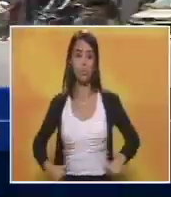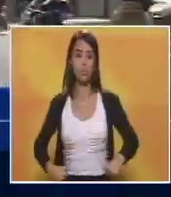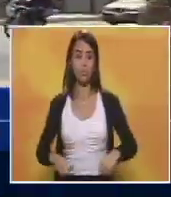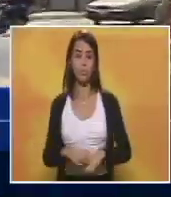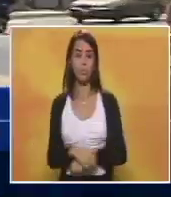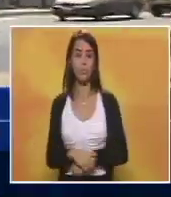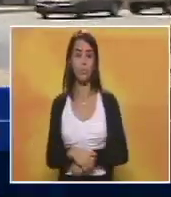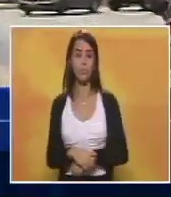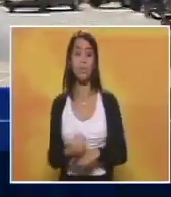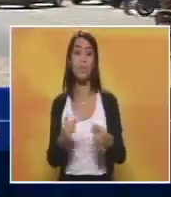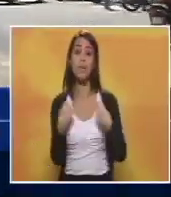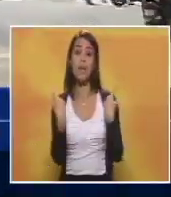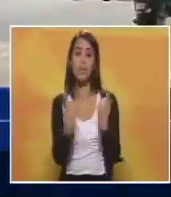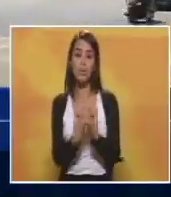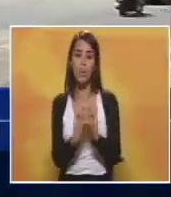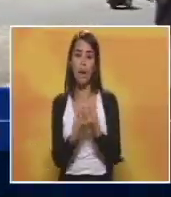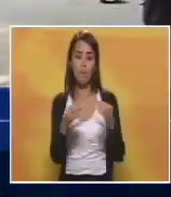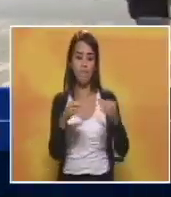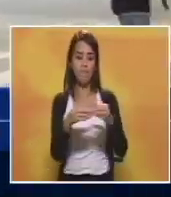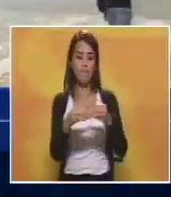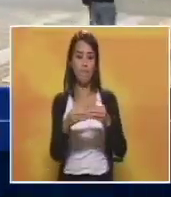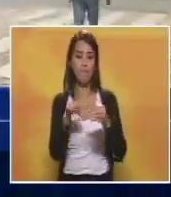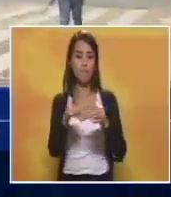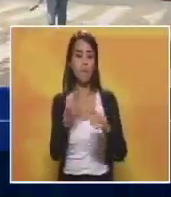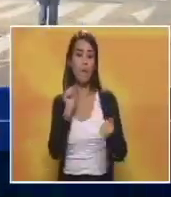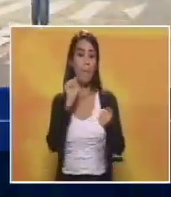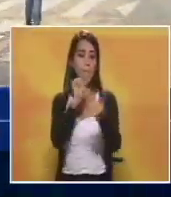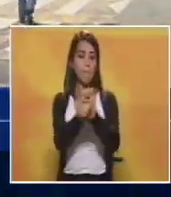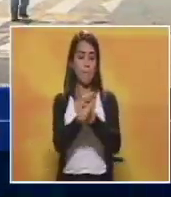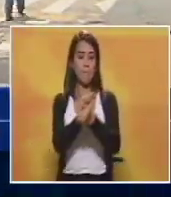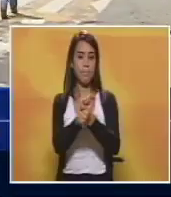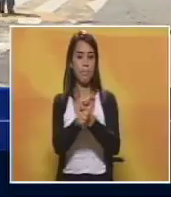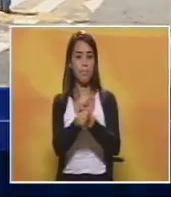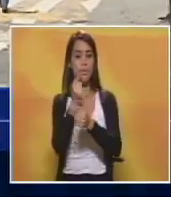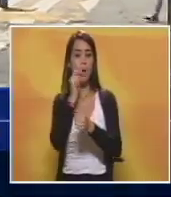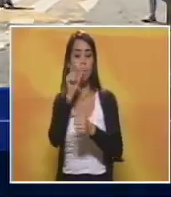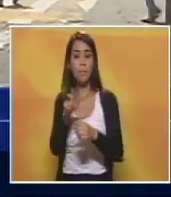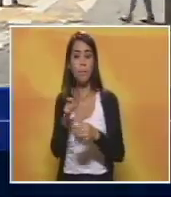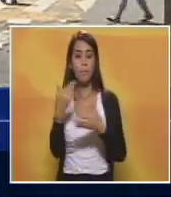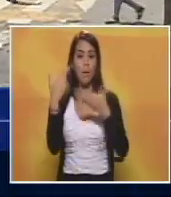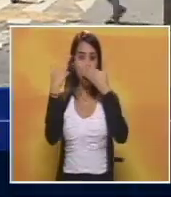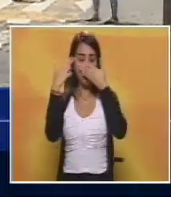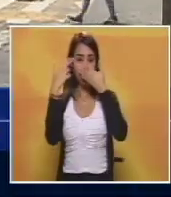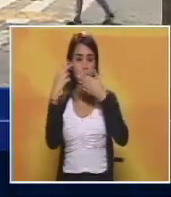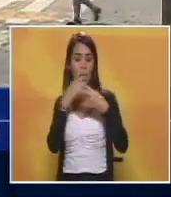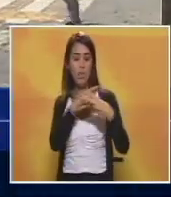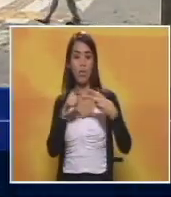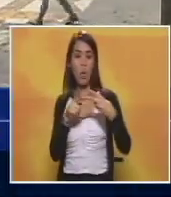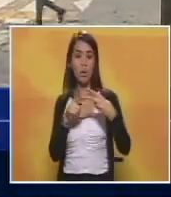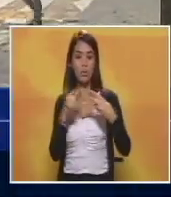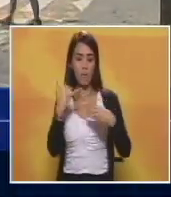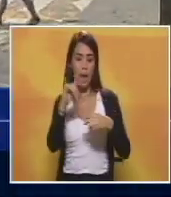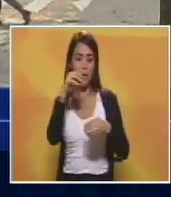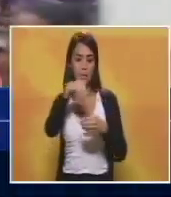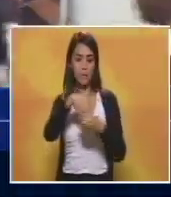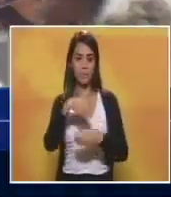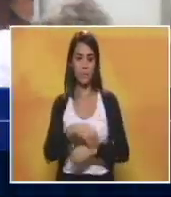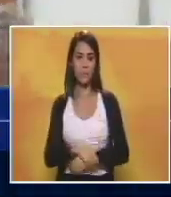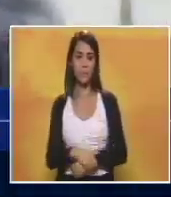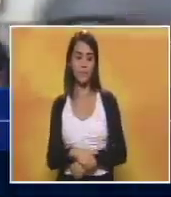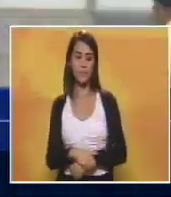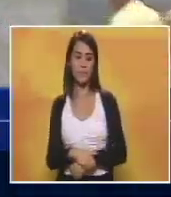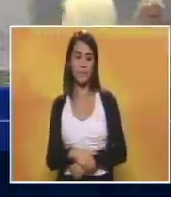tomaron las instalaciones de un comando y capturaron como rehenes a tres suboficiales que se encontraban en ese módulo